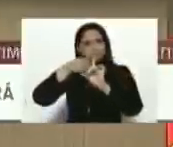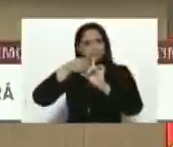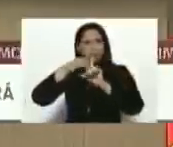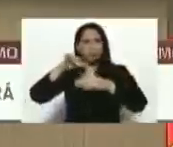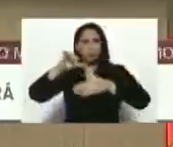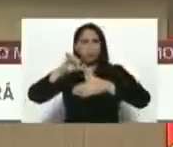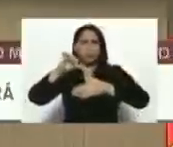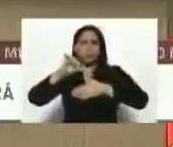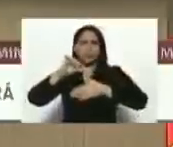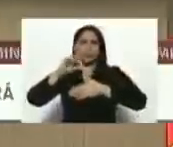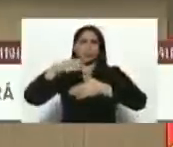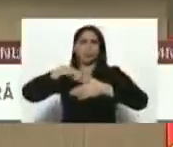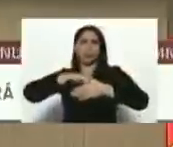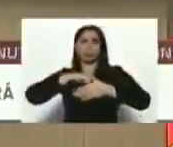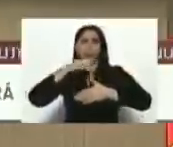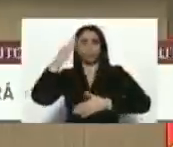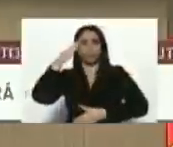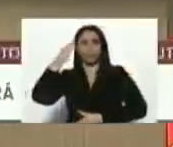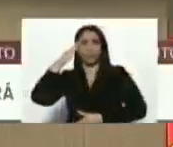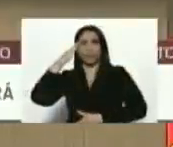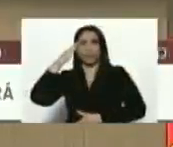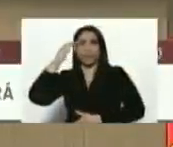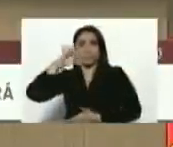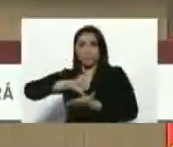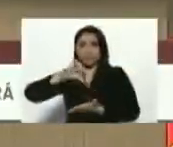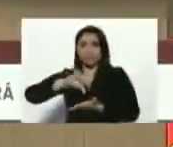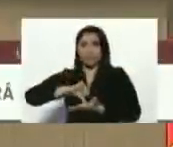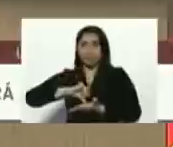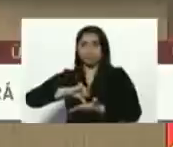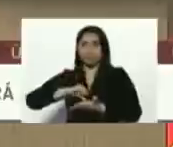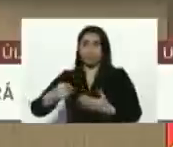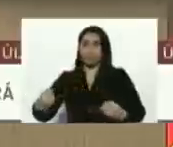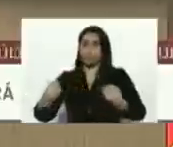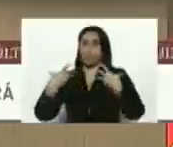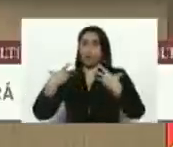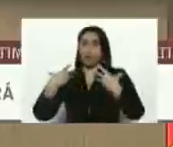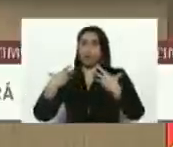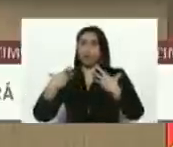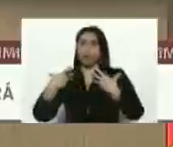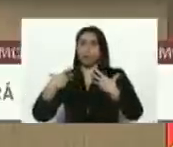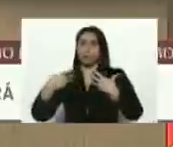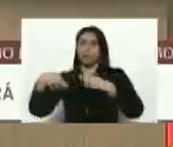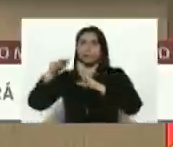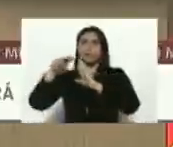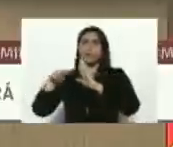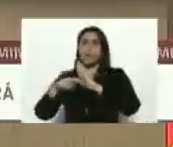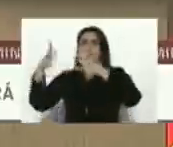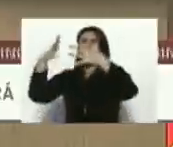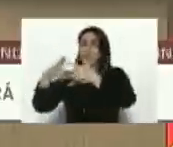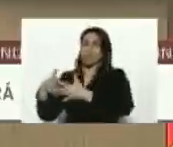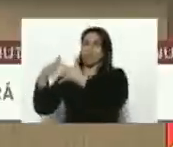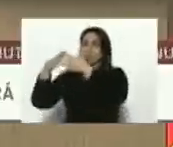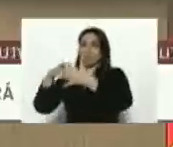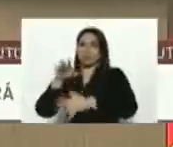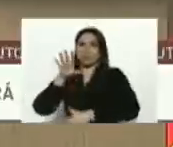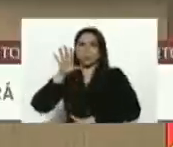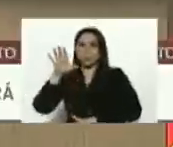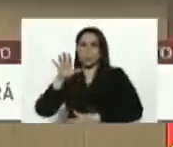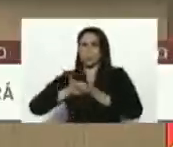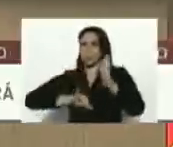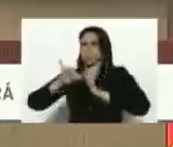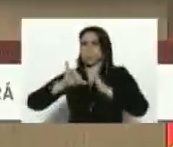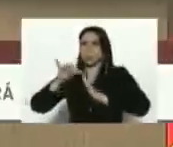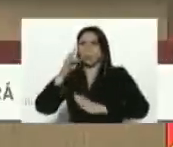Sudamérica. Sabemos que el epicentro de la pandemia a nivel mundial sigue siendo los Estados Unidos de Norteamérica. Allí ustedes lo